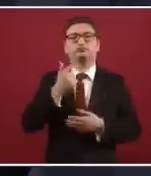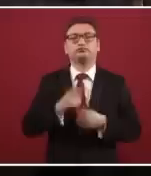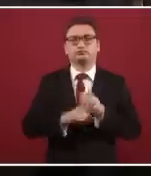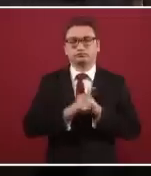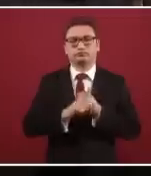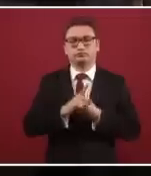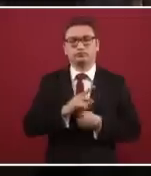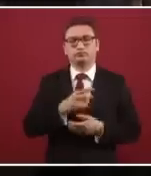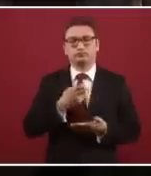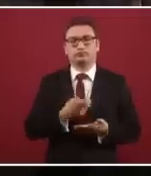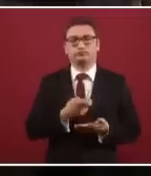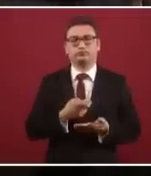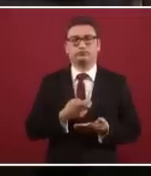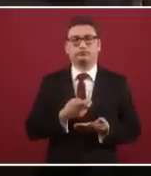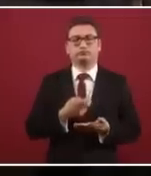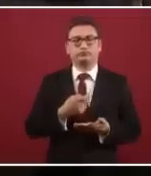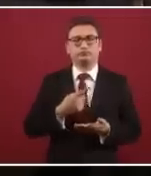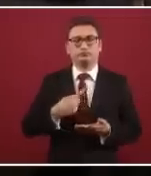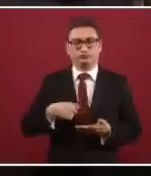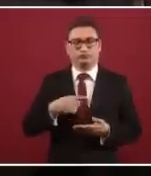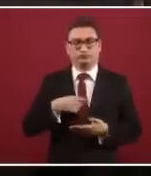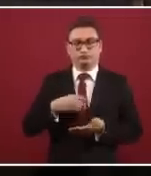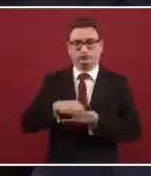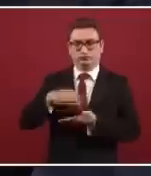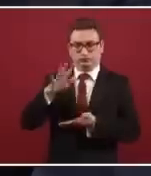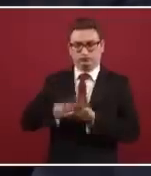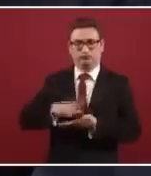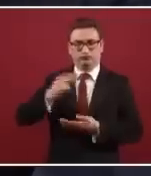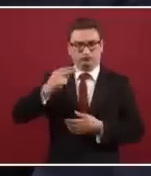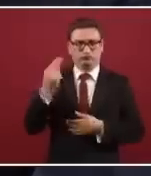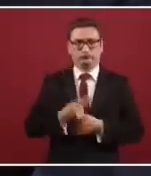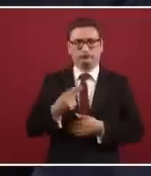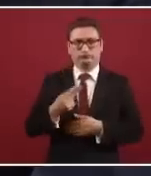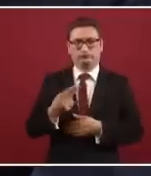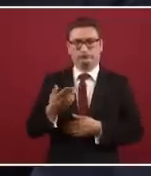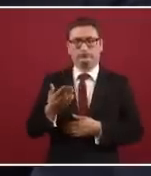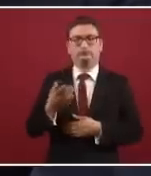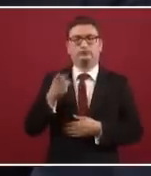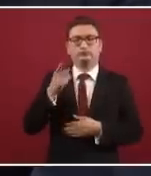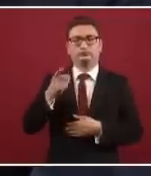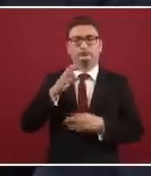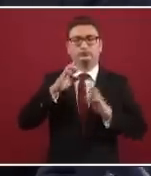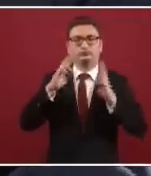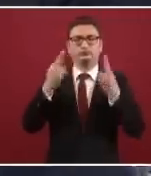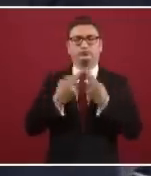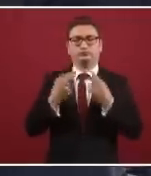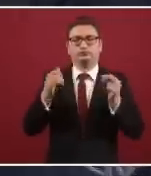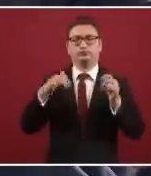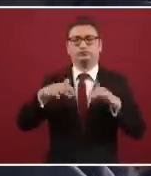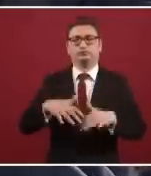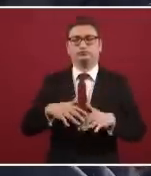asunto, cité con urgencia a una reunión